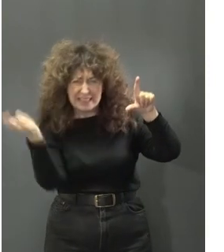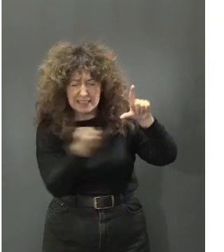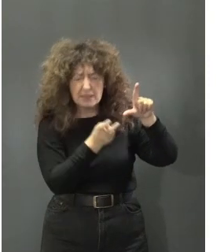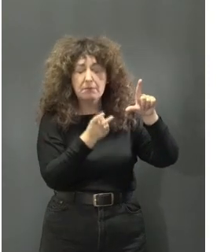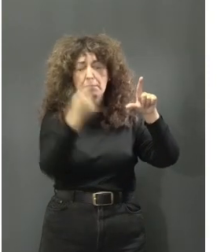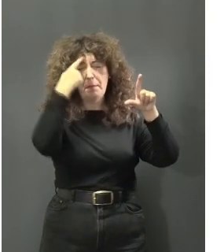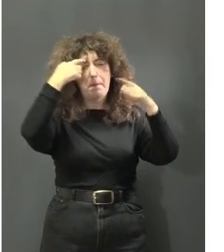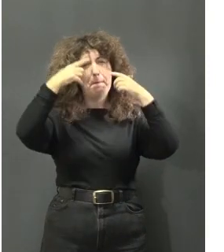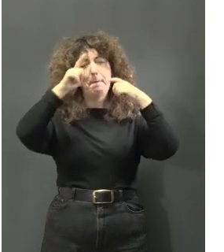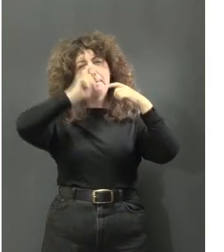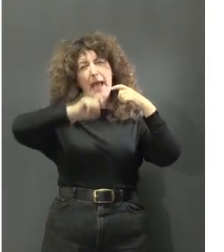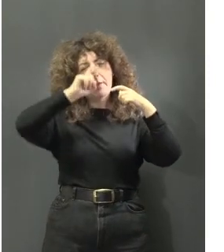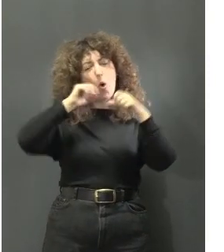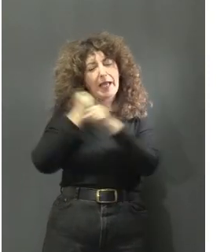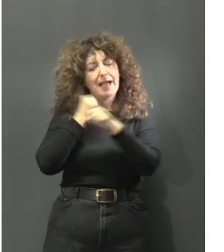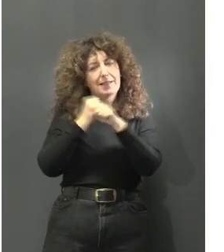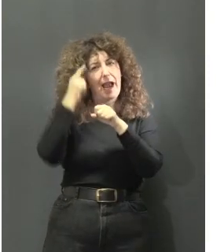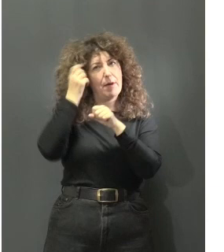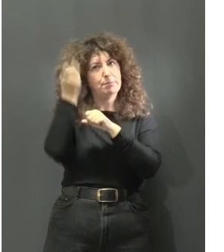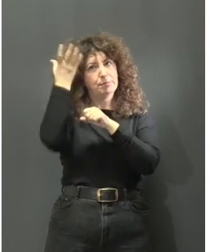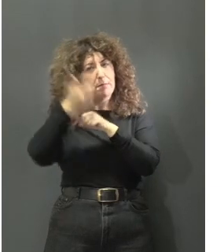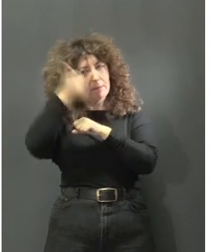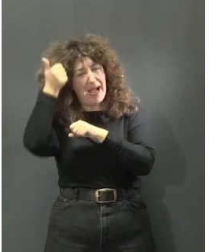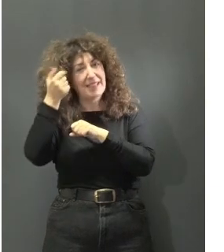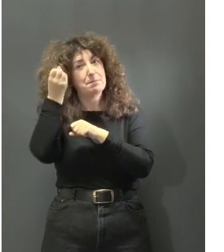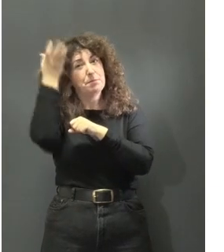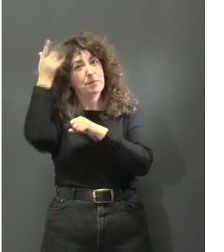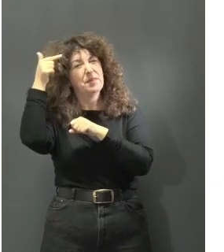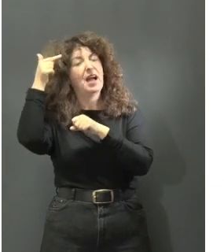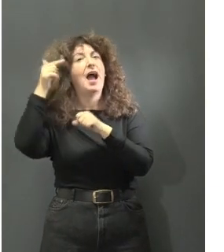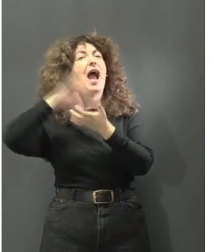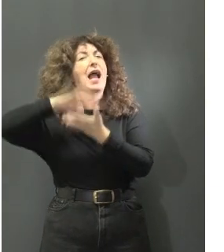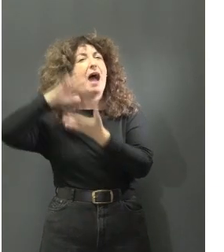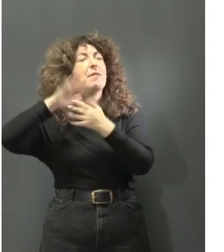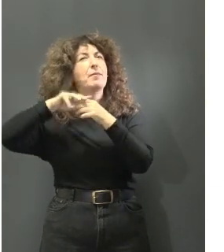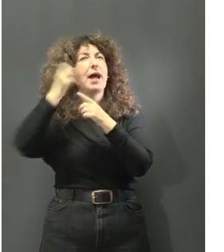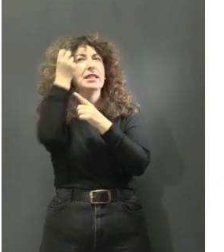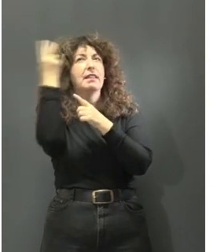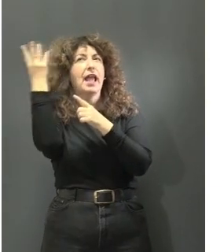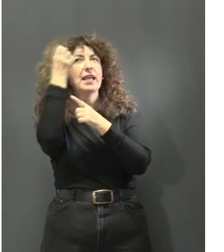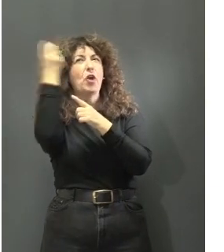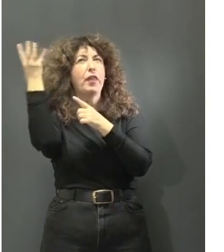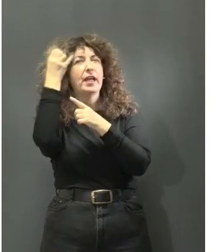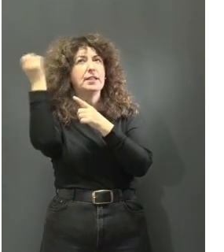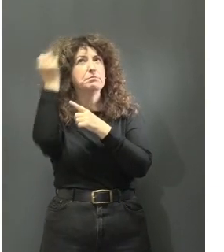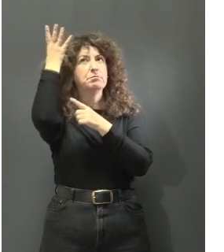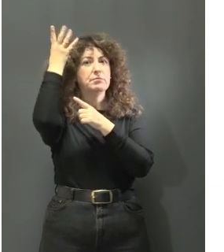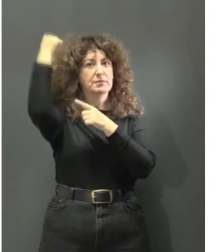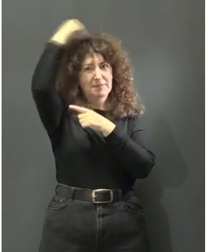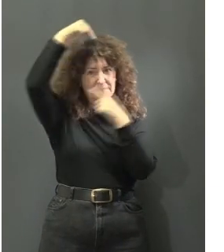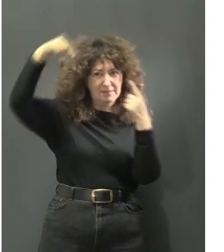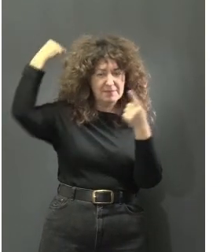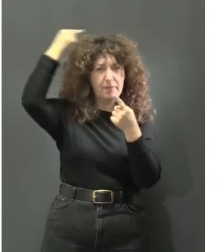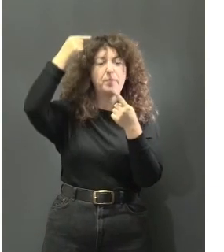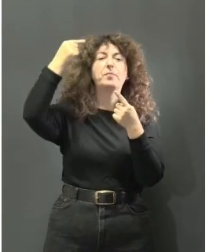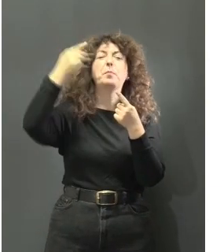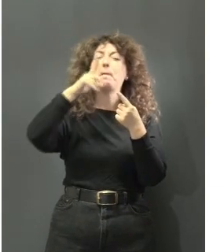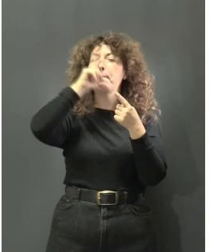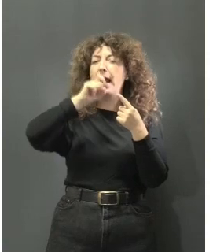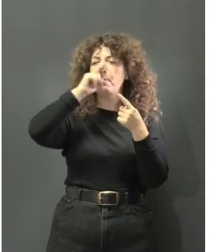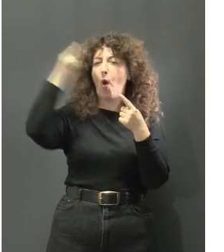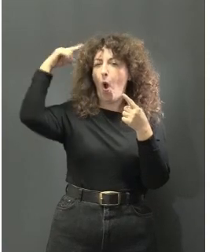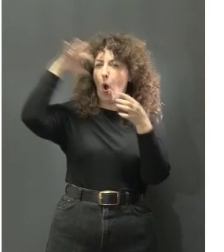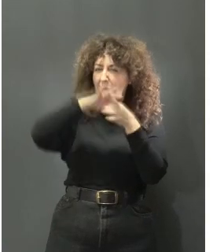marcha la memoria de trabajo, que es esa capacidad de tener unos dígitos activos en mi